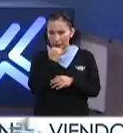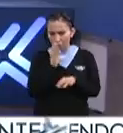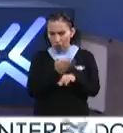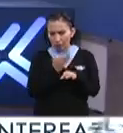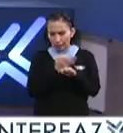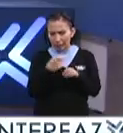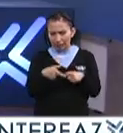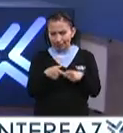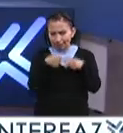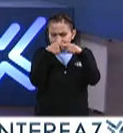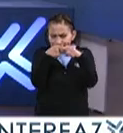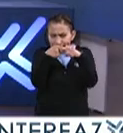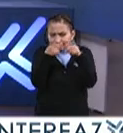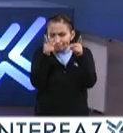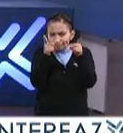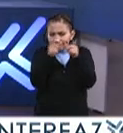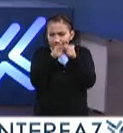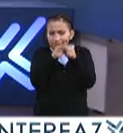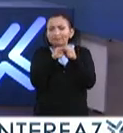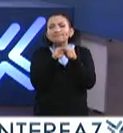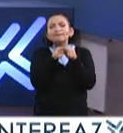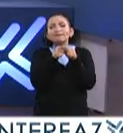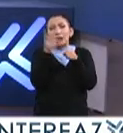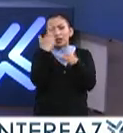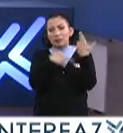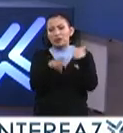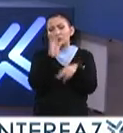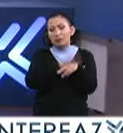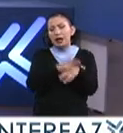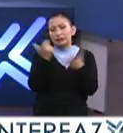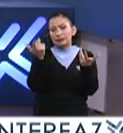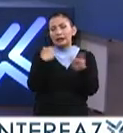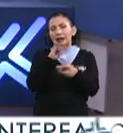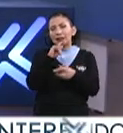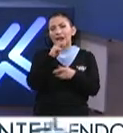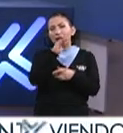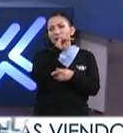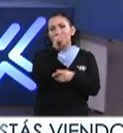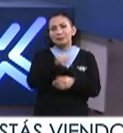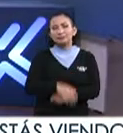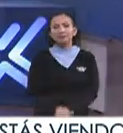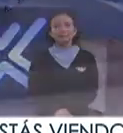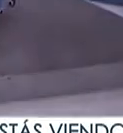lo permites, Flavia, Mauricio, una breve pausa y regresamos con más. Esto es Interfaz.